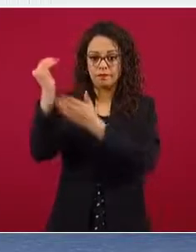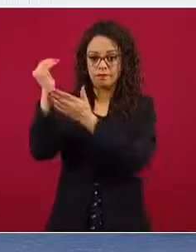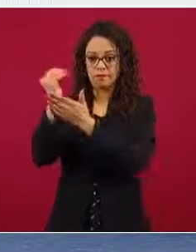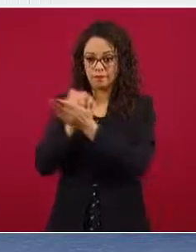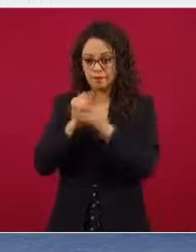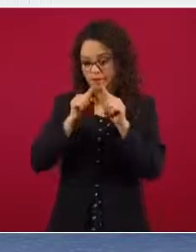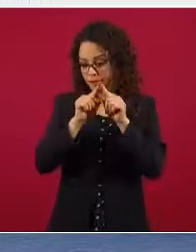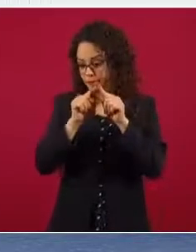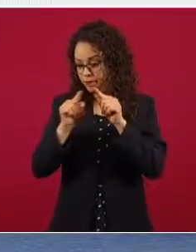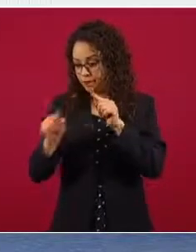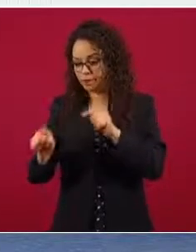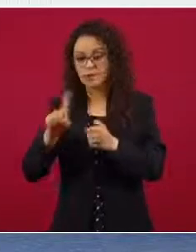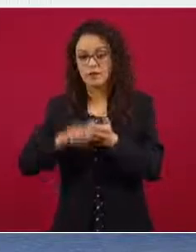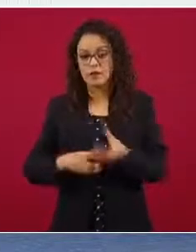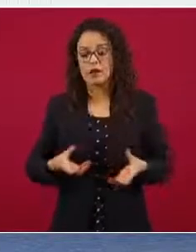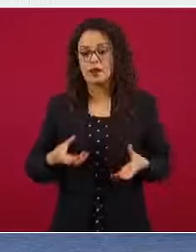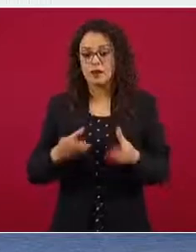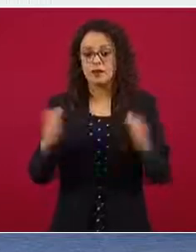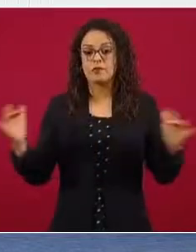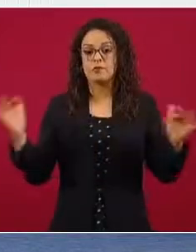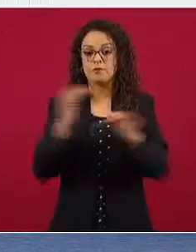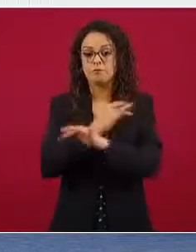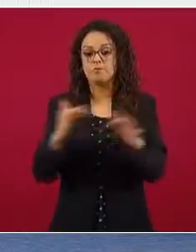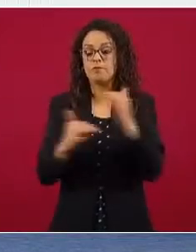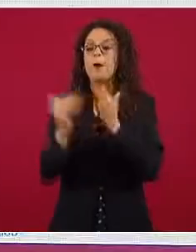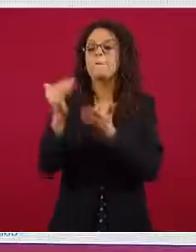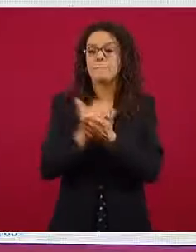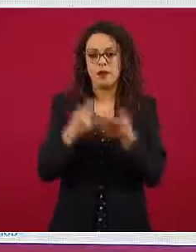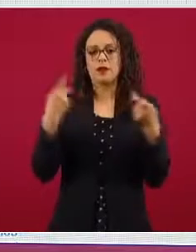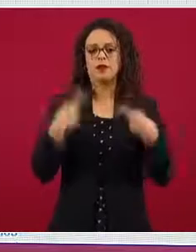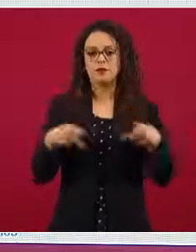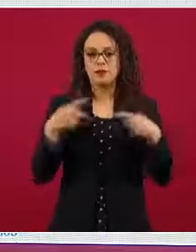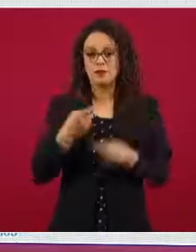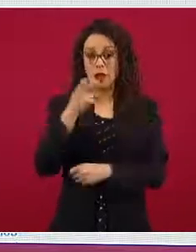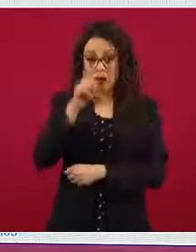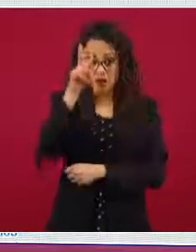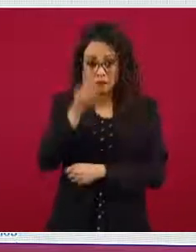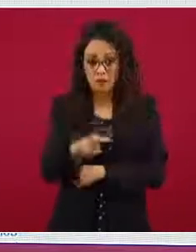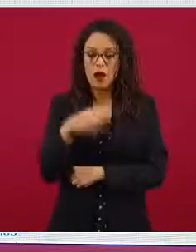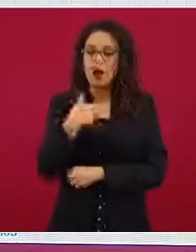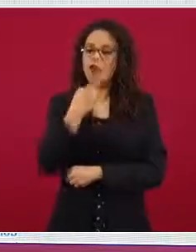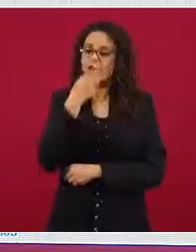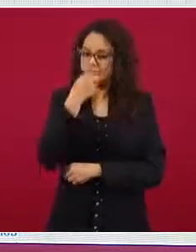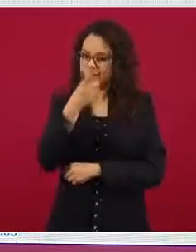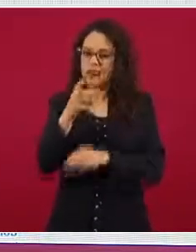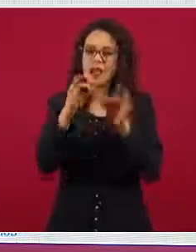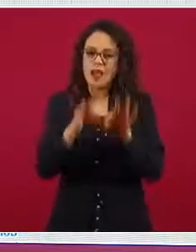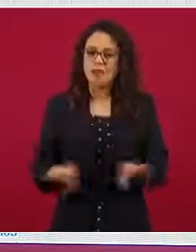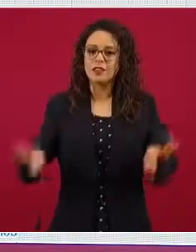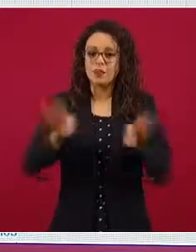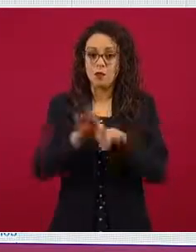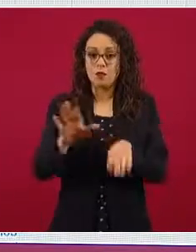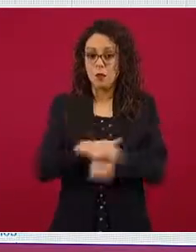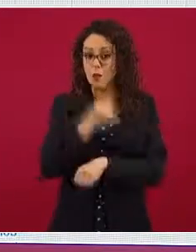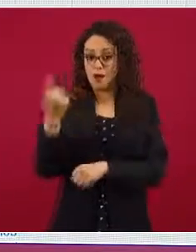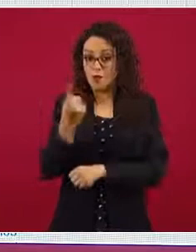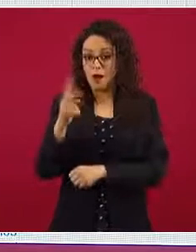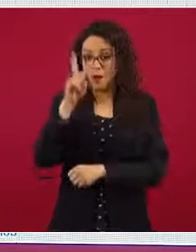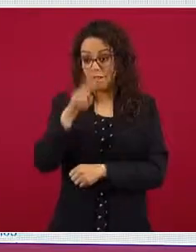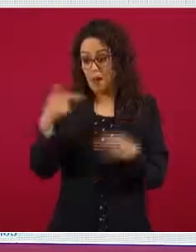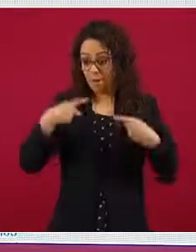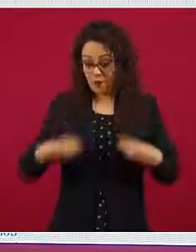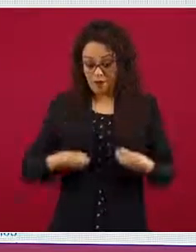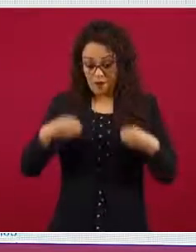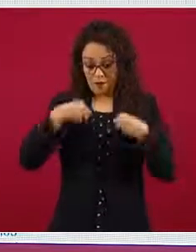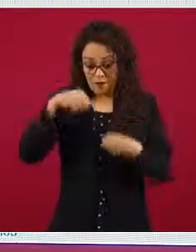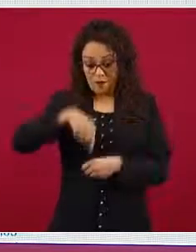la movilidad en el espacio público. Queremos destacar esto porque esto es alentador para quienes vivimos en el Valle de México. El 4